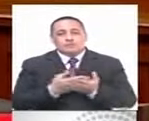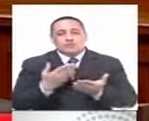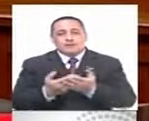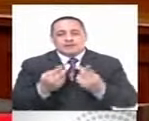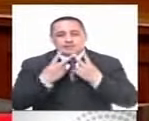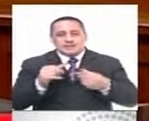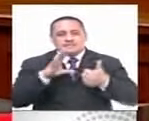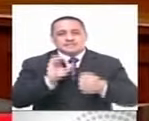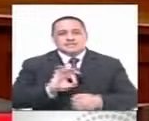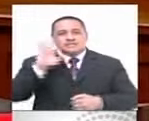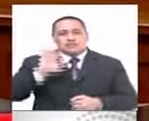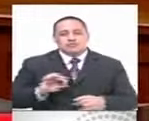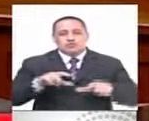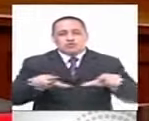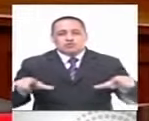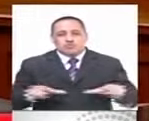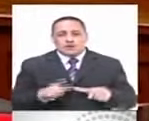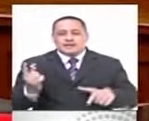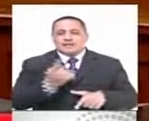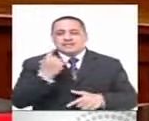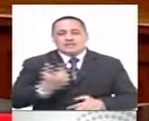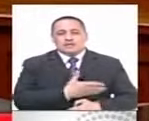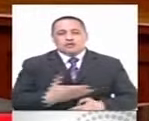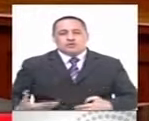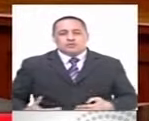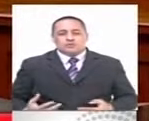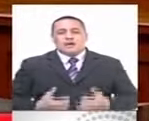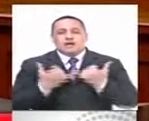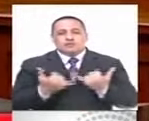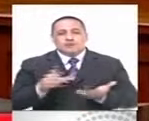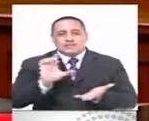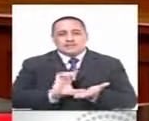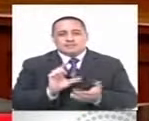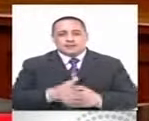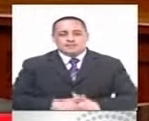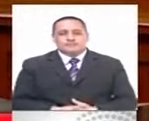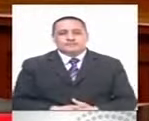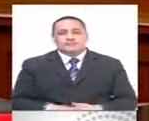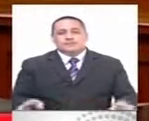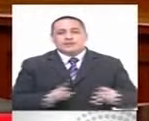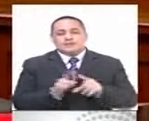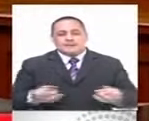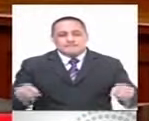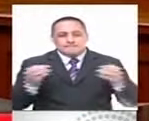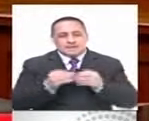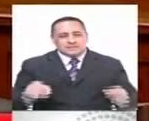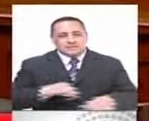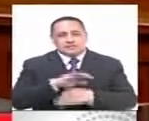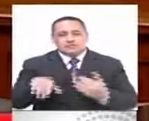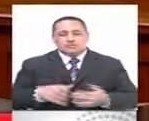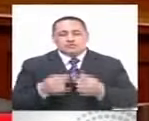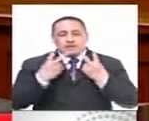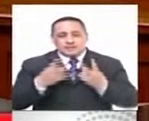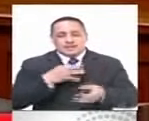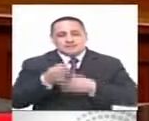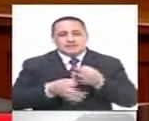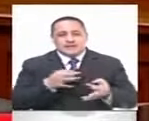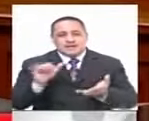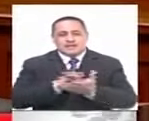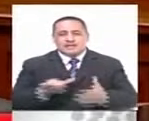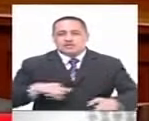al 60% del área verde pública actual de Lima. Más allá de lo bien que suena llamar a